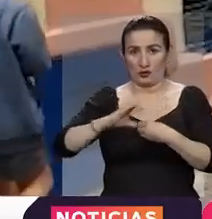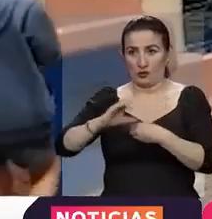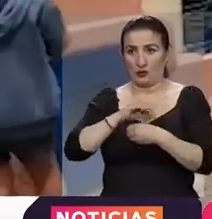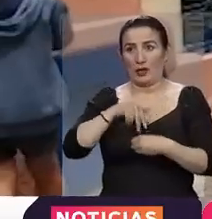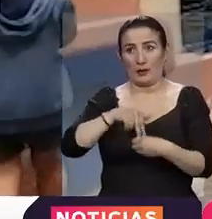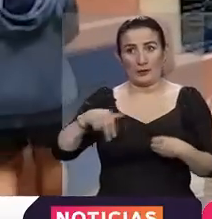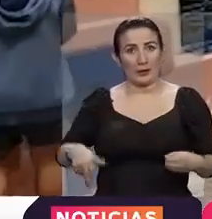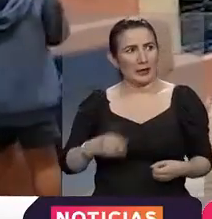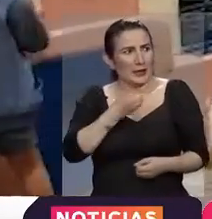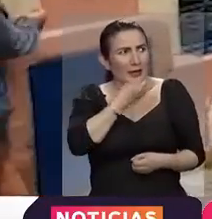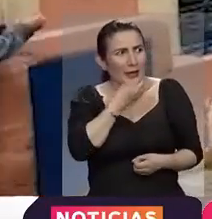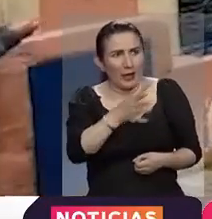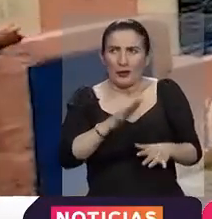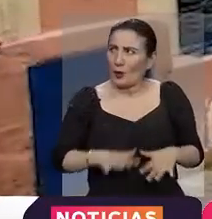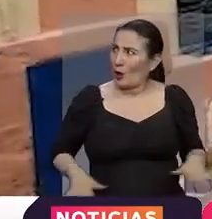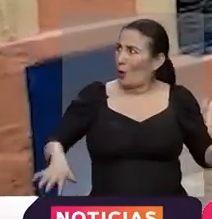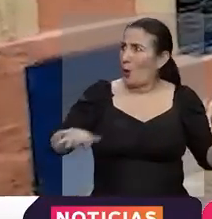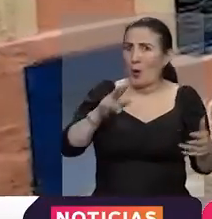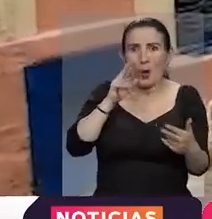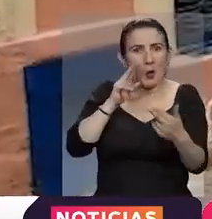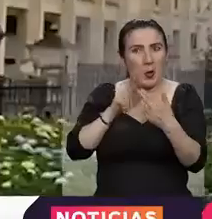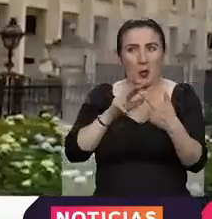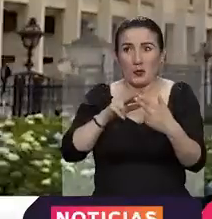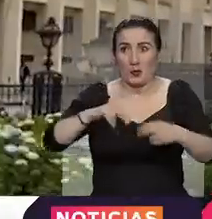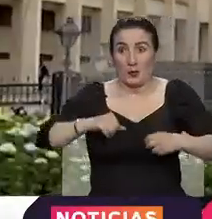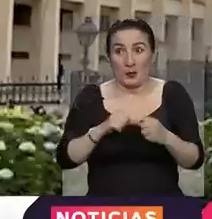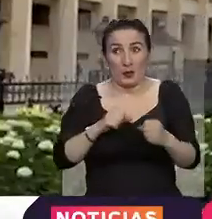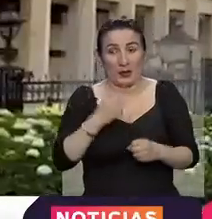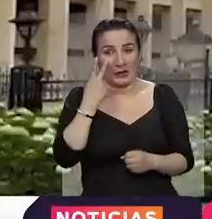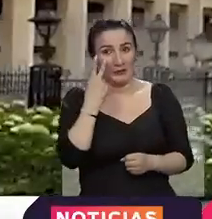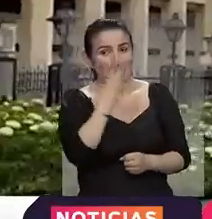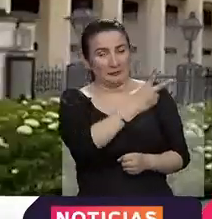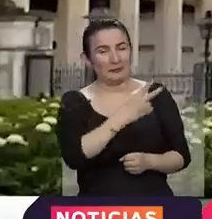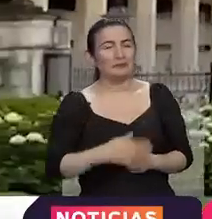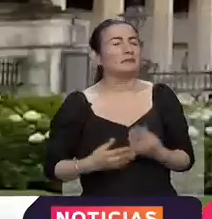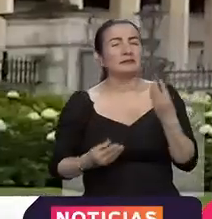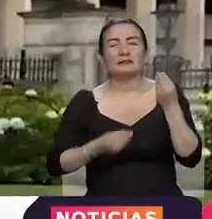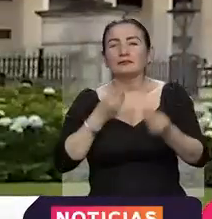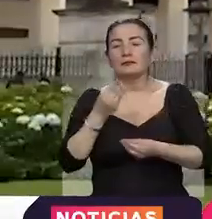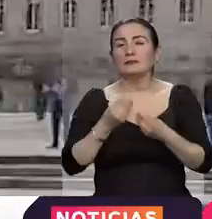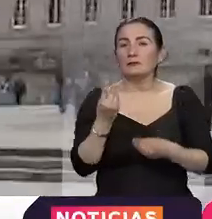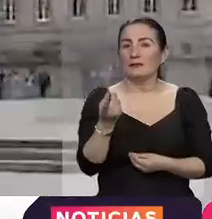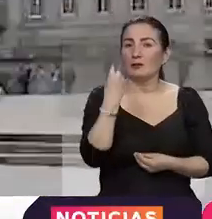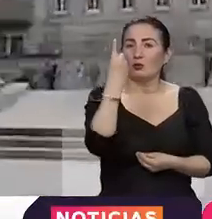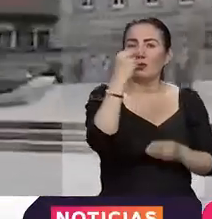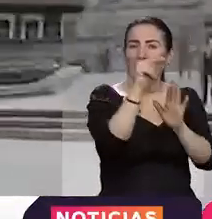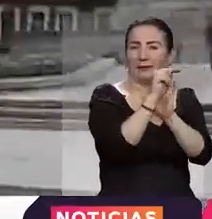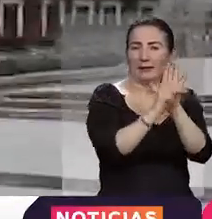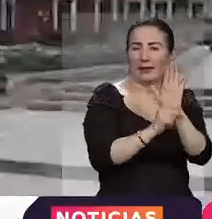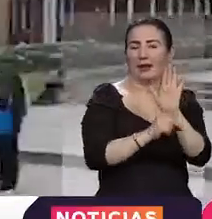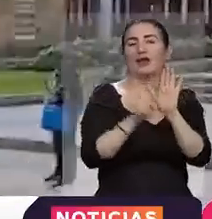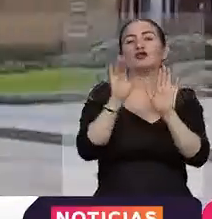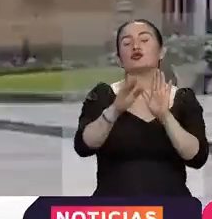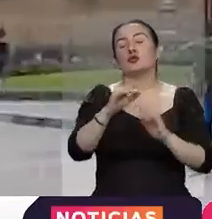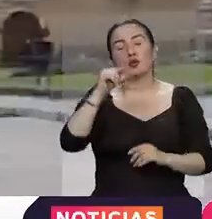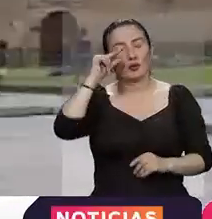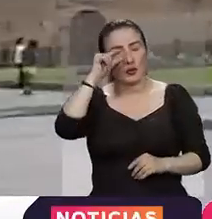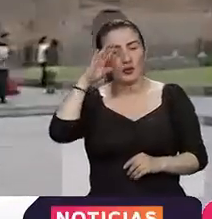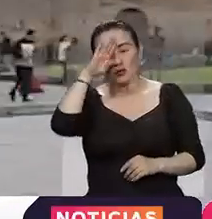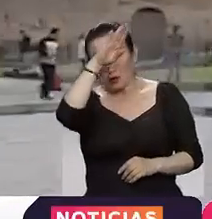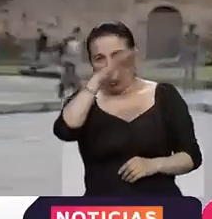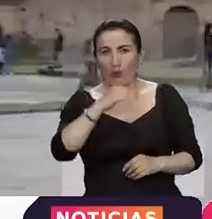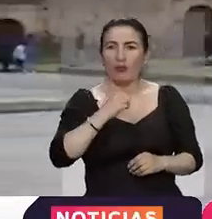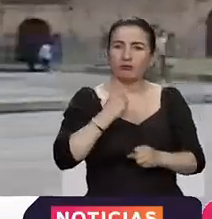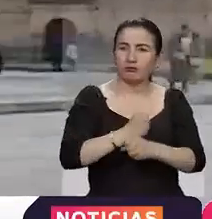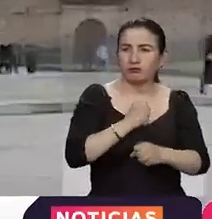Está súper lindo, yo la verdad no lo conocía, soy bogotano. La iniciativa hace parte de la política del presidente Gustavo Petro de trabajar